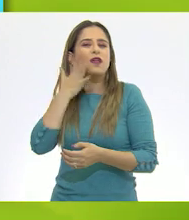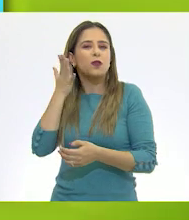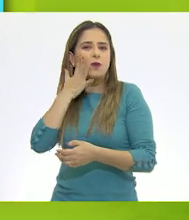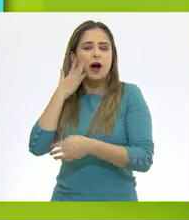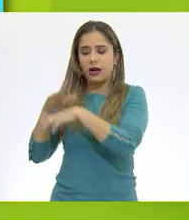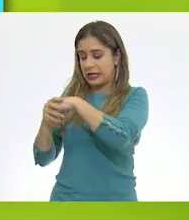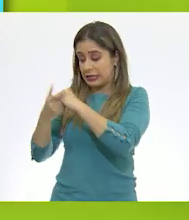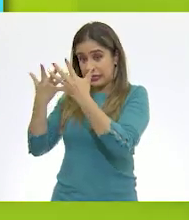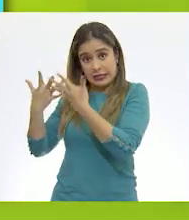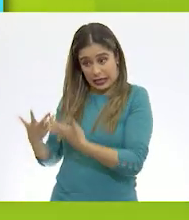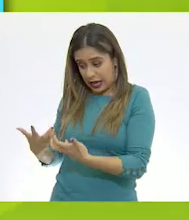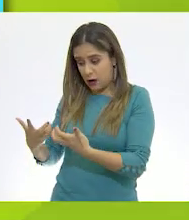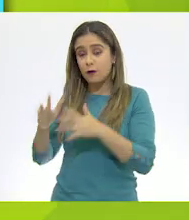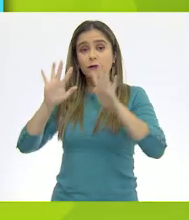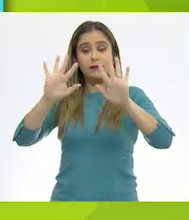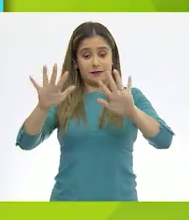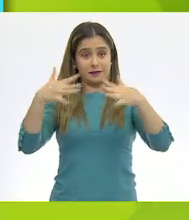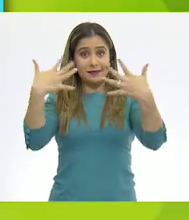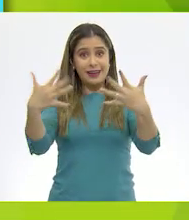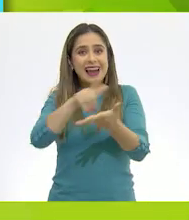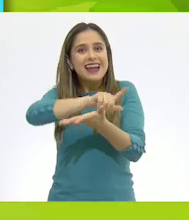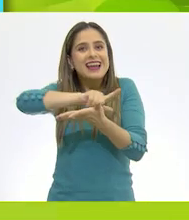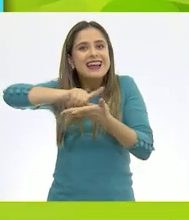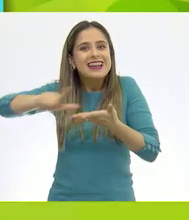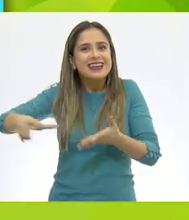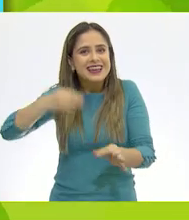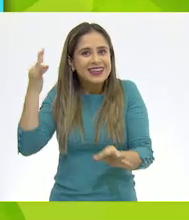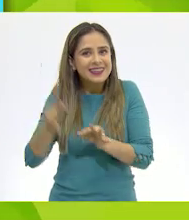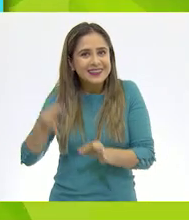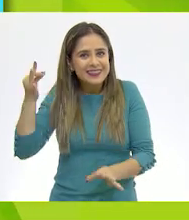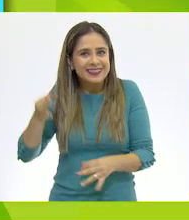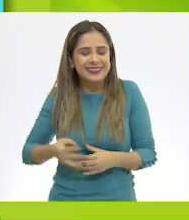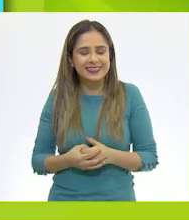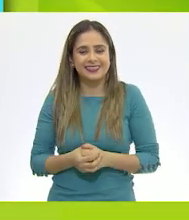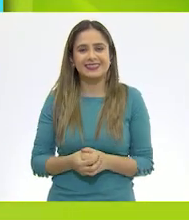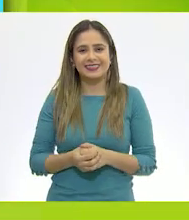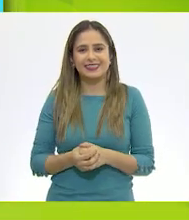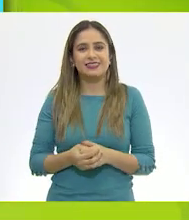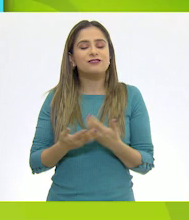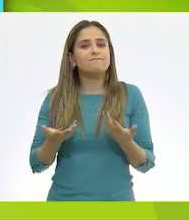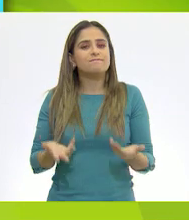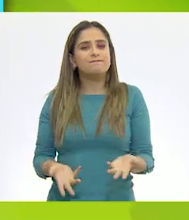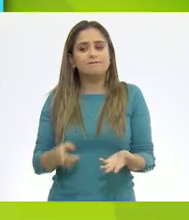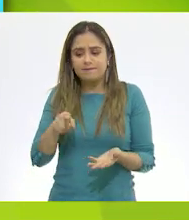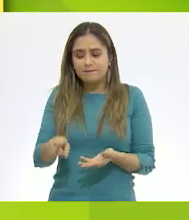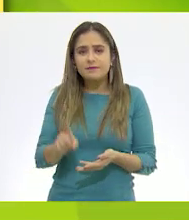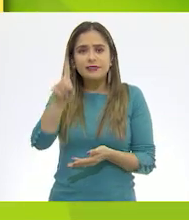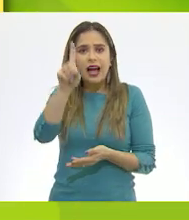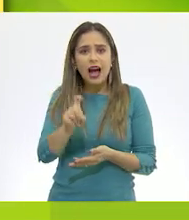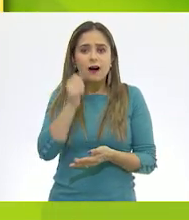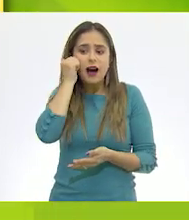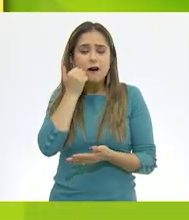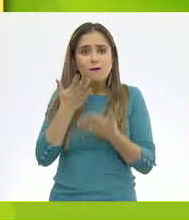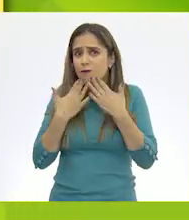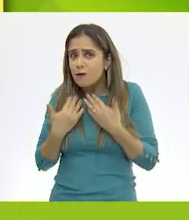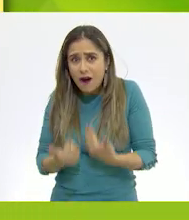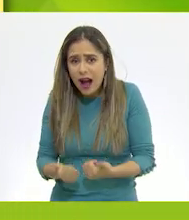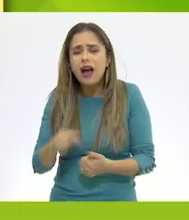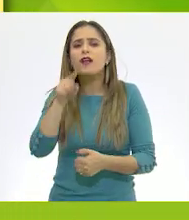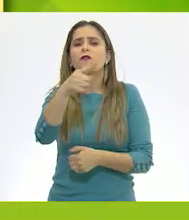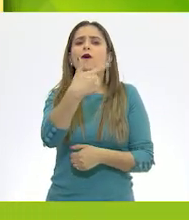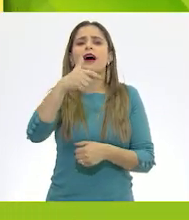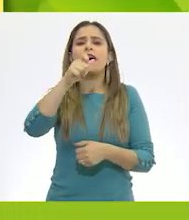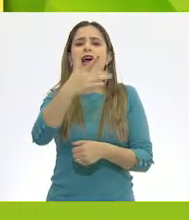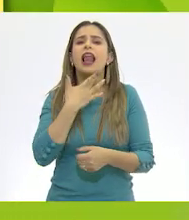Sécalas con una toalla y ¡listo! ¡Tus manos están limpias! Si no tienes agua y jabón,